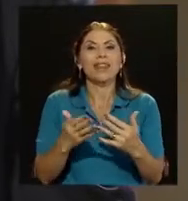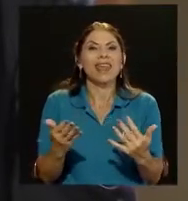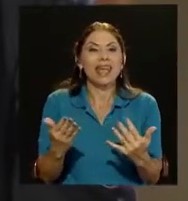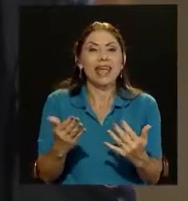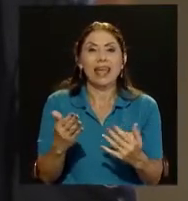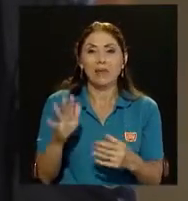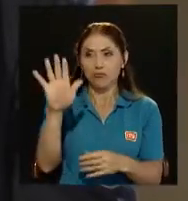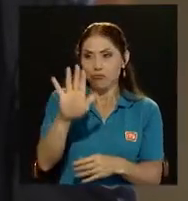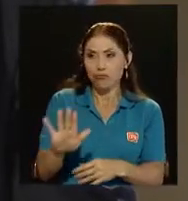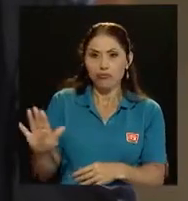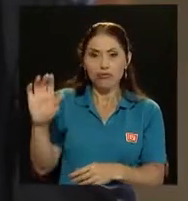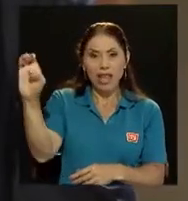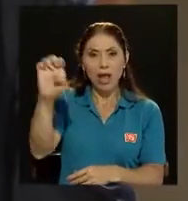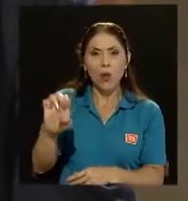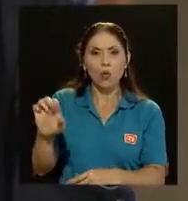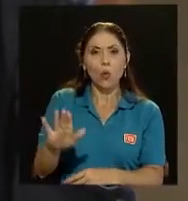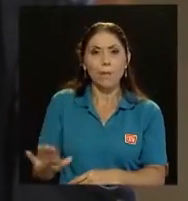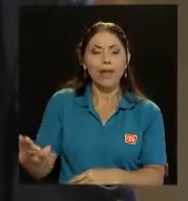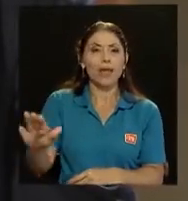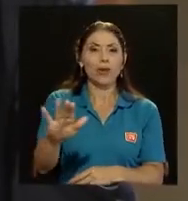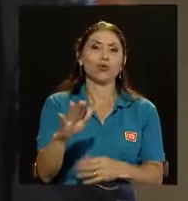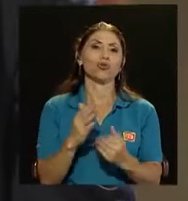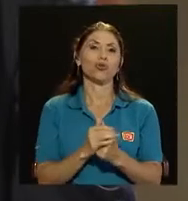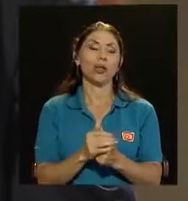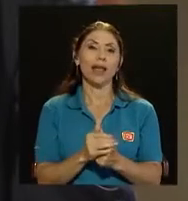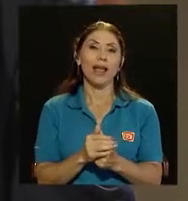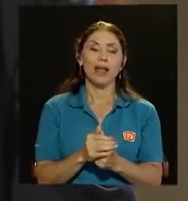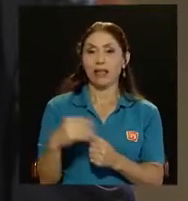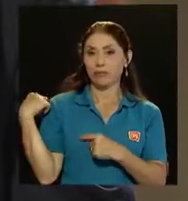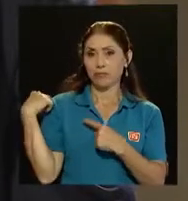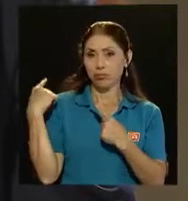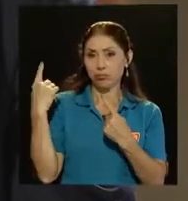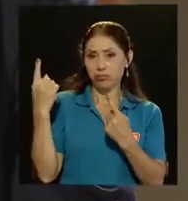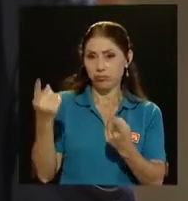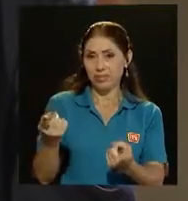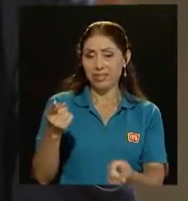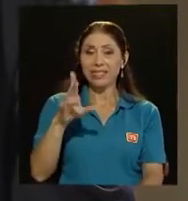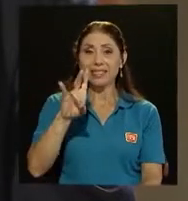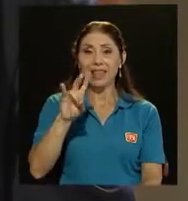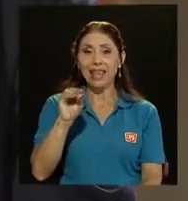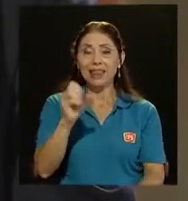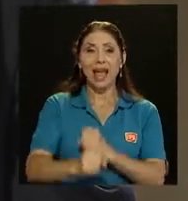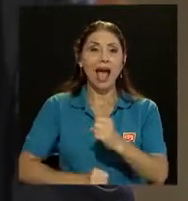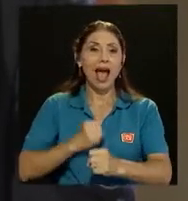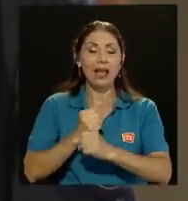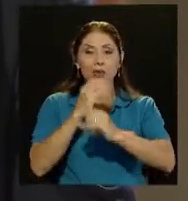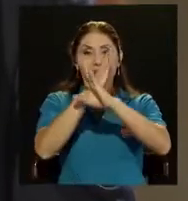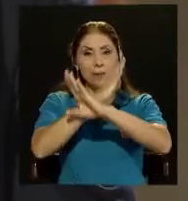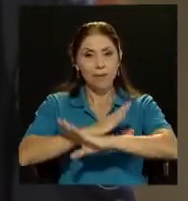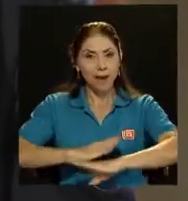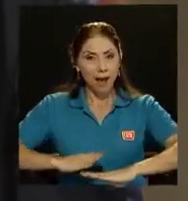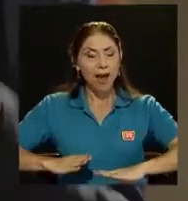han logrado, a través de estos 70 años de paz que reina ahora en la región, que